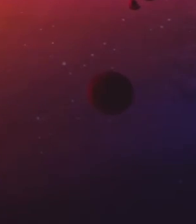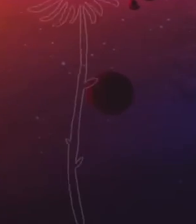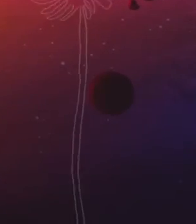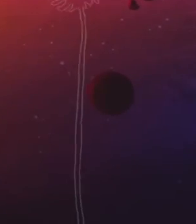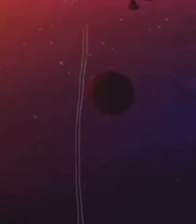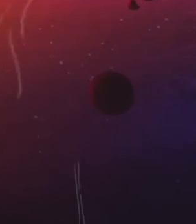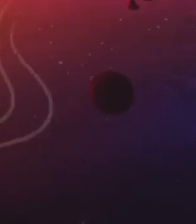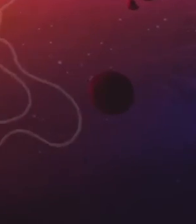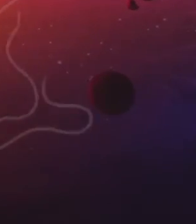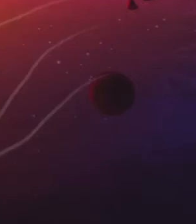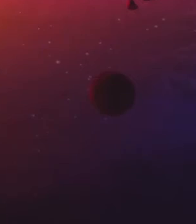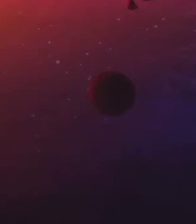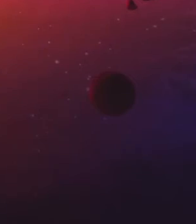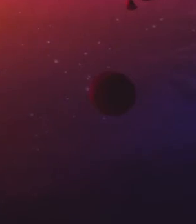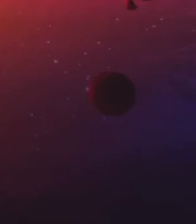Chao.